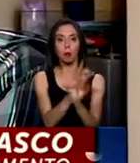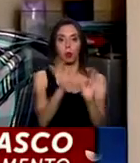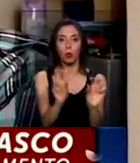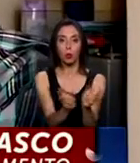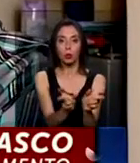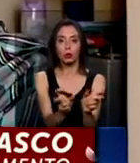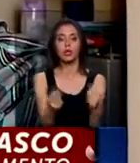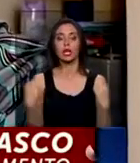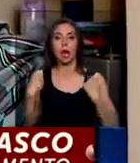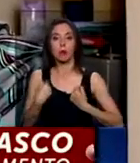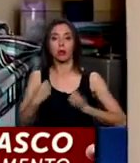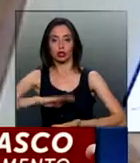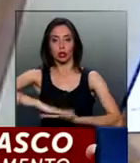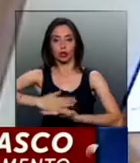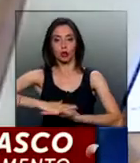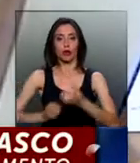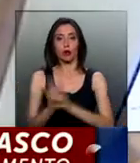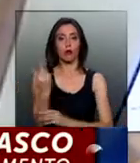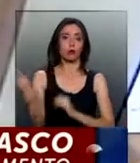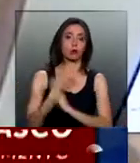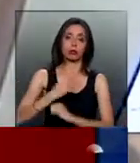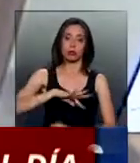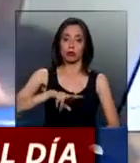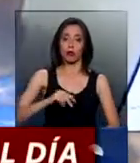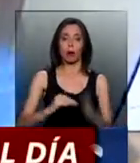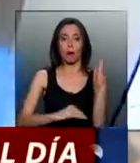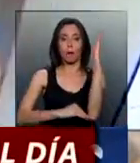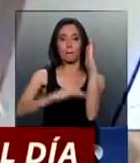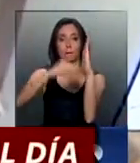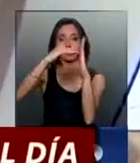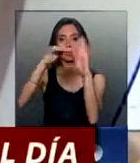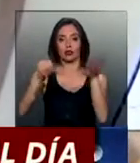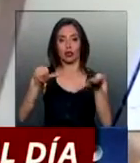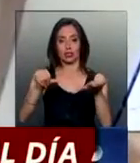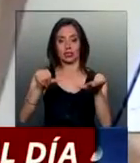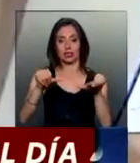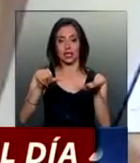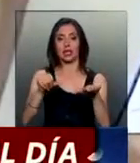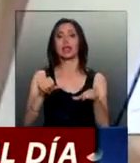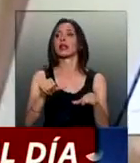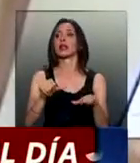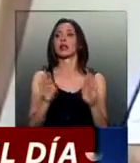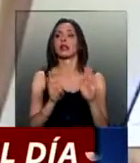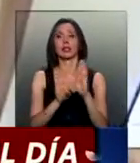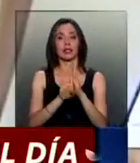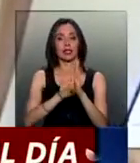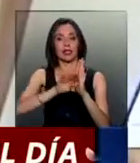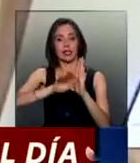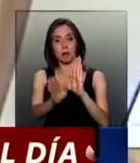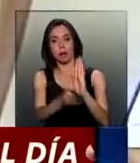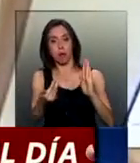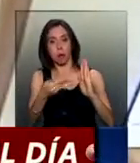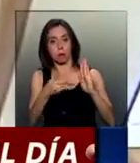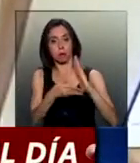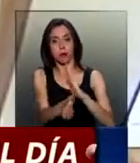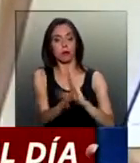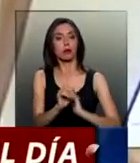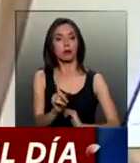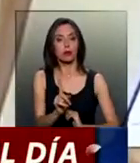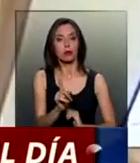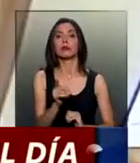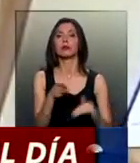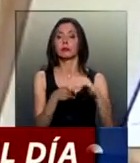mi mochila con un notebook nuevo. En el piso 16, ingresaron hasta el departamento, no forzaron la chapa, por lo que la situación para